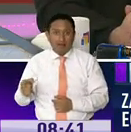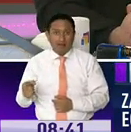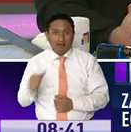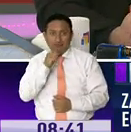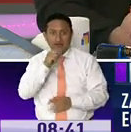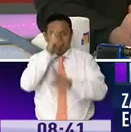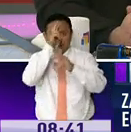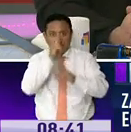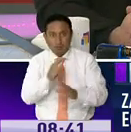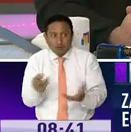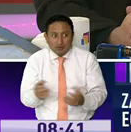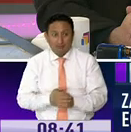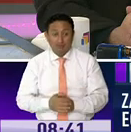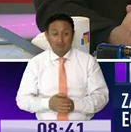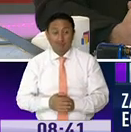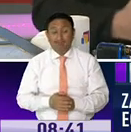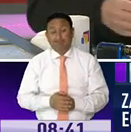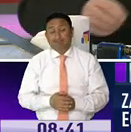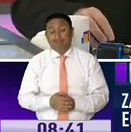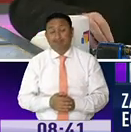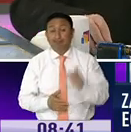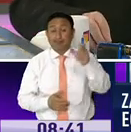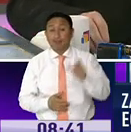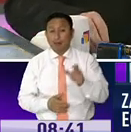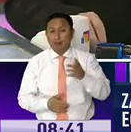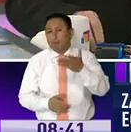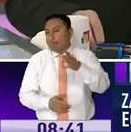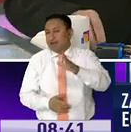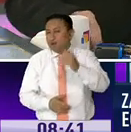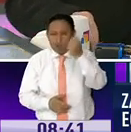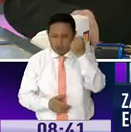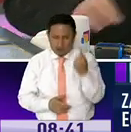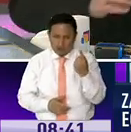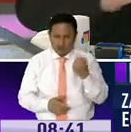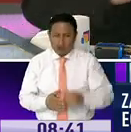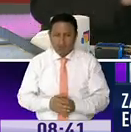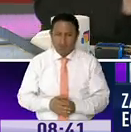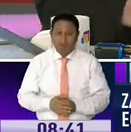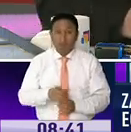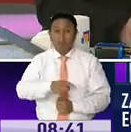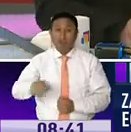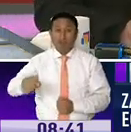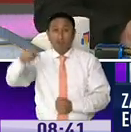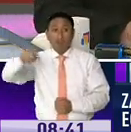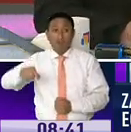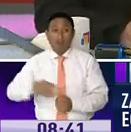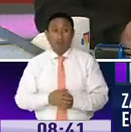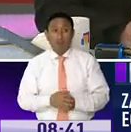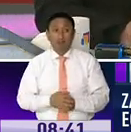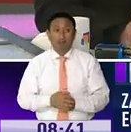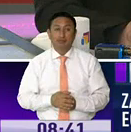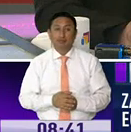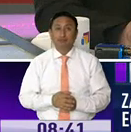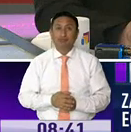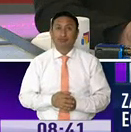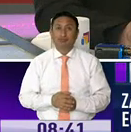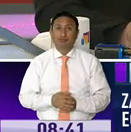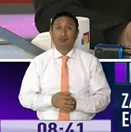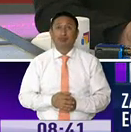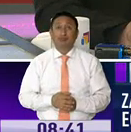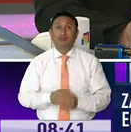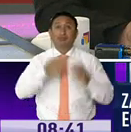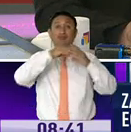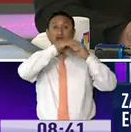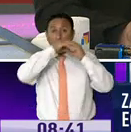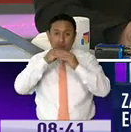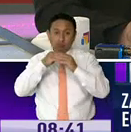irresponsable están haciendo mal uso de la línea, y para que la ciudadanía más o menos entienda qué nos hace, qué nos piden. Nos piden papas fritas, nos piden hamburguesas,